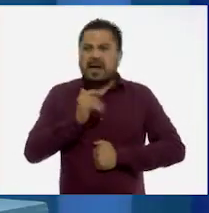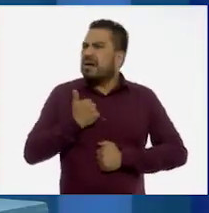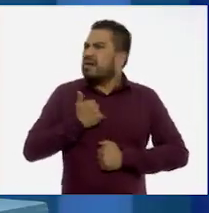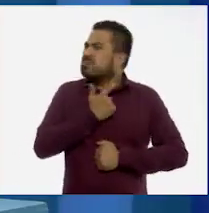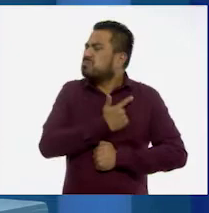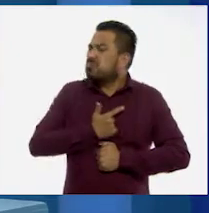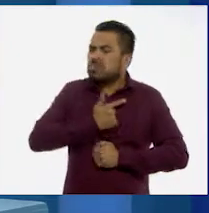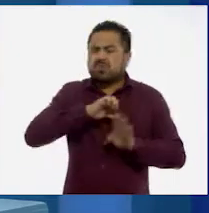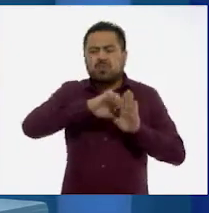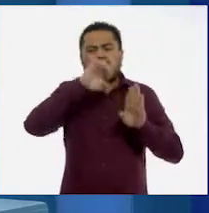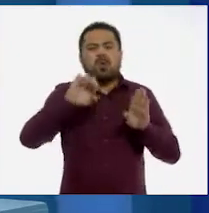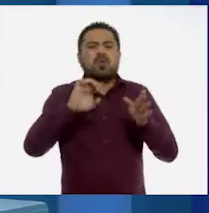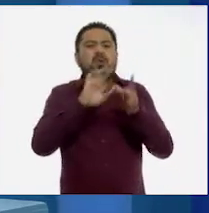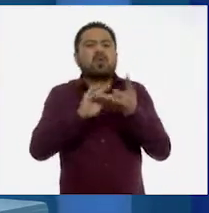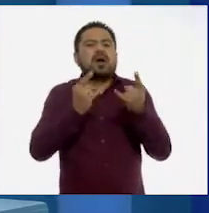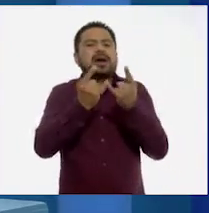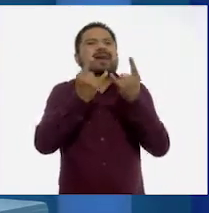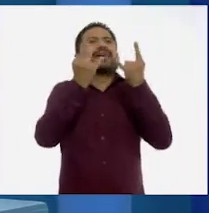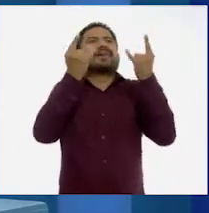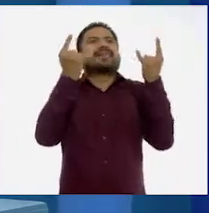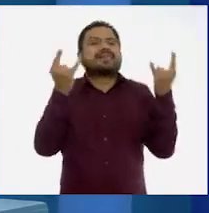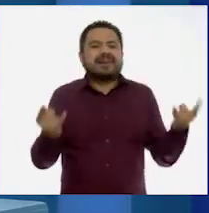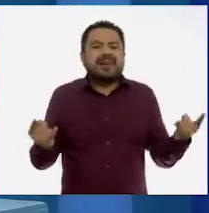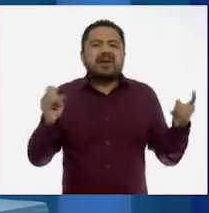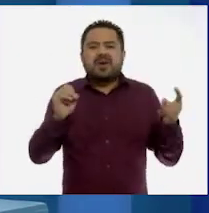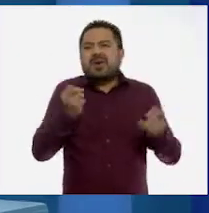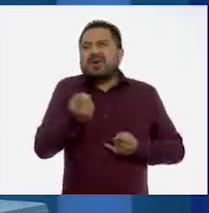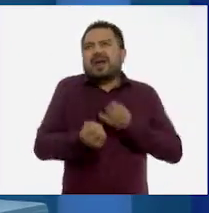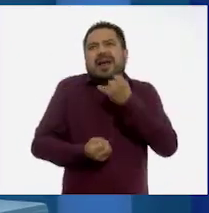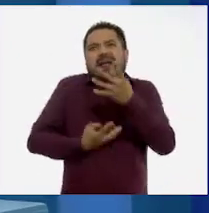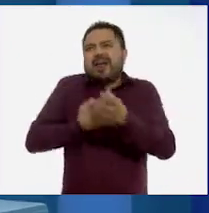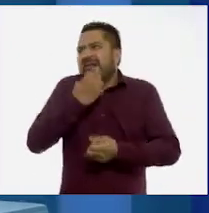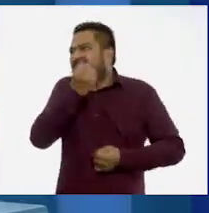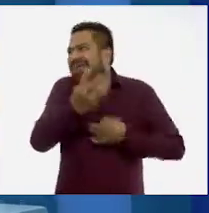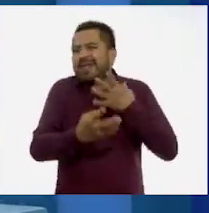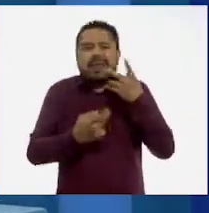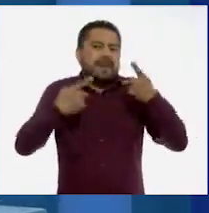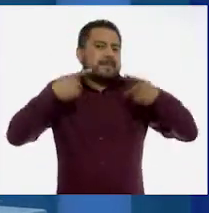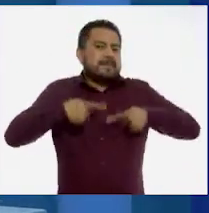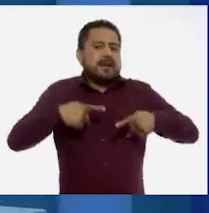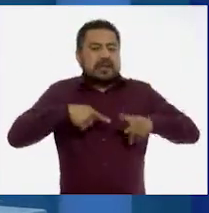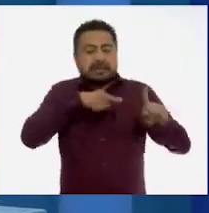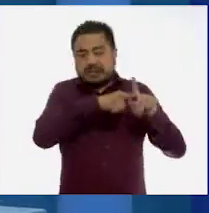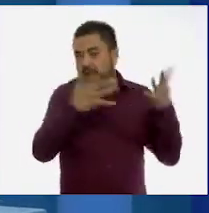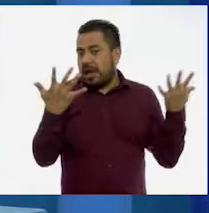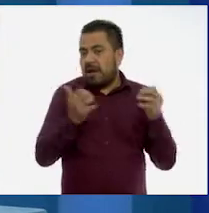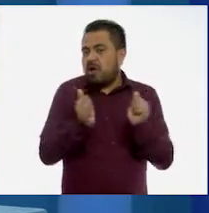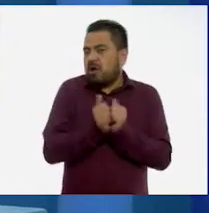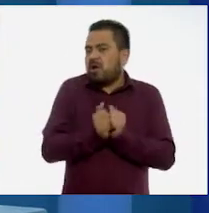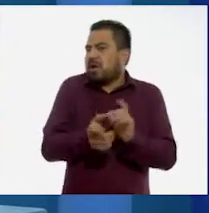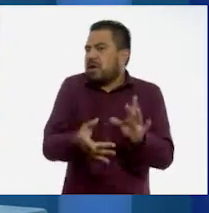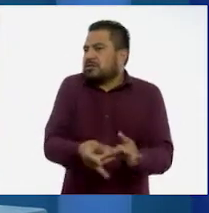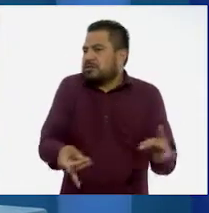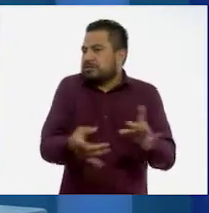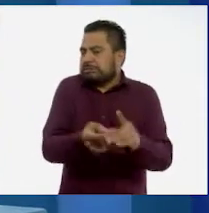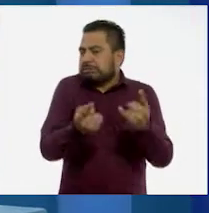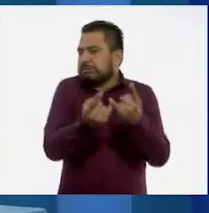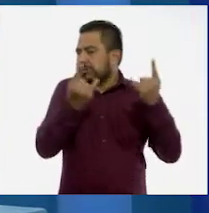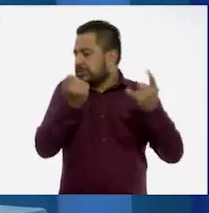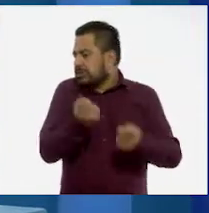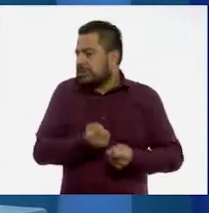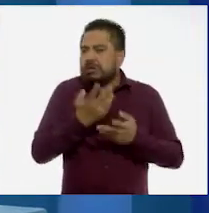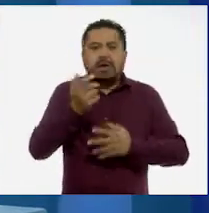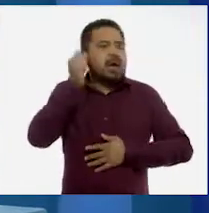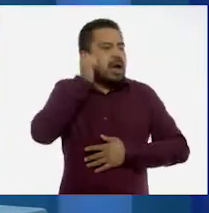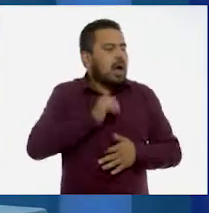gustan mucho, por ejemplo, los cuentacuentos o los narradores orales, que son personas que se dedican a eso, a contar historias, y casi